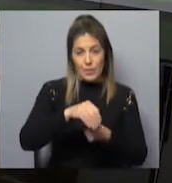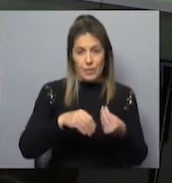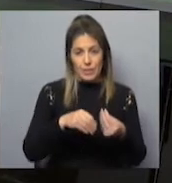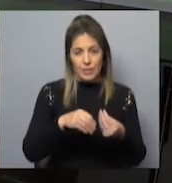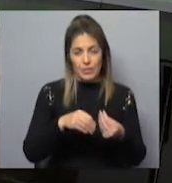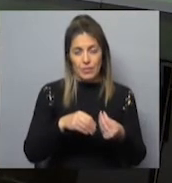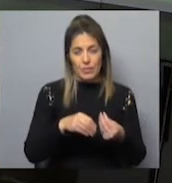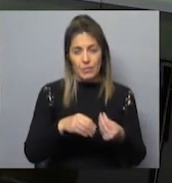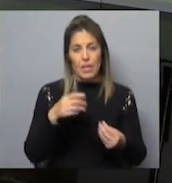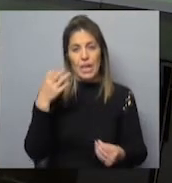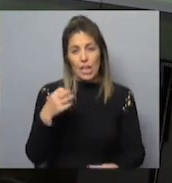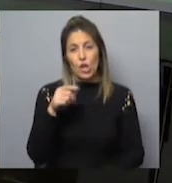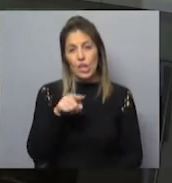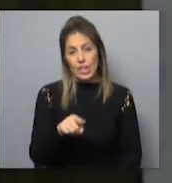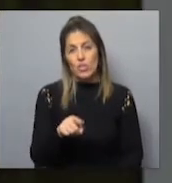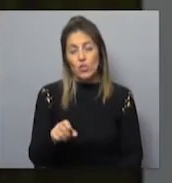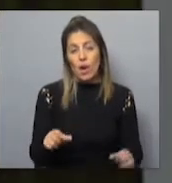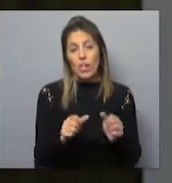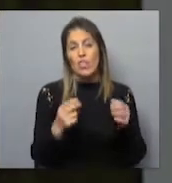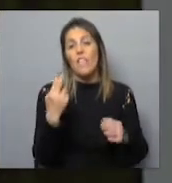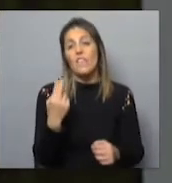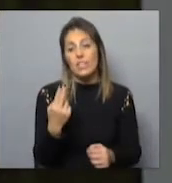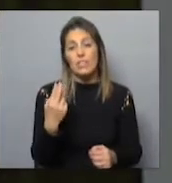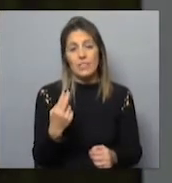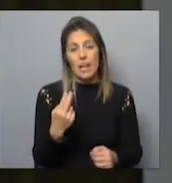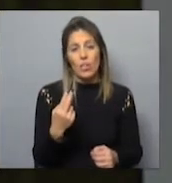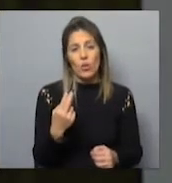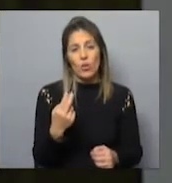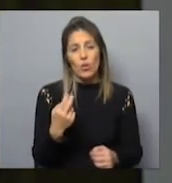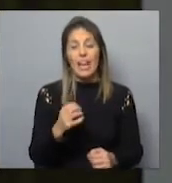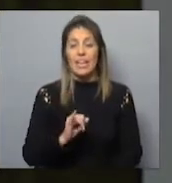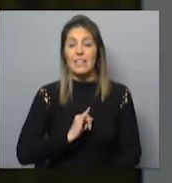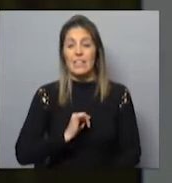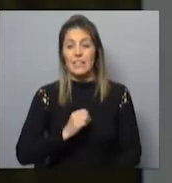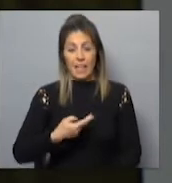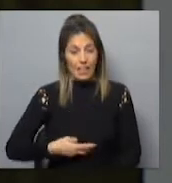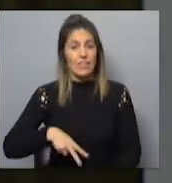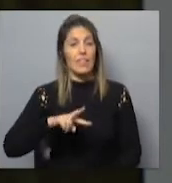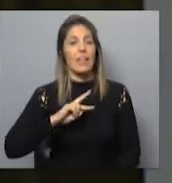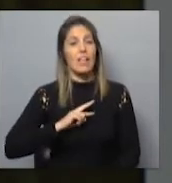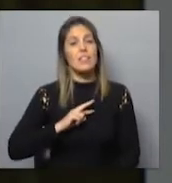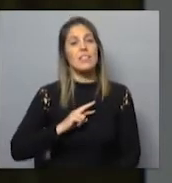me parece que eso ha habilitado mucho a que las identidades trans